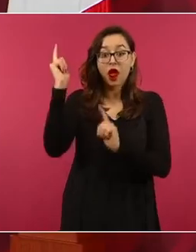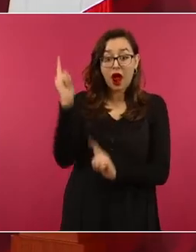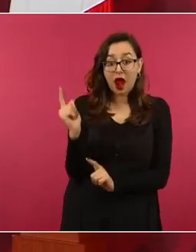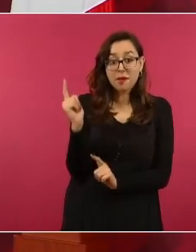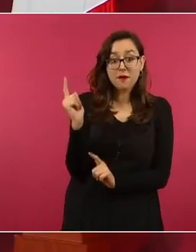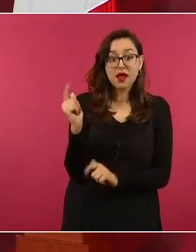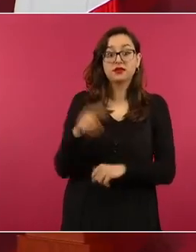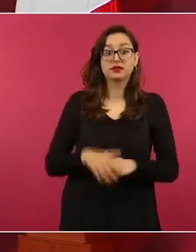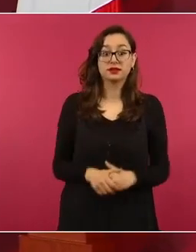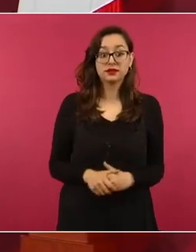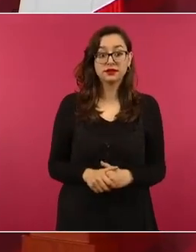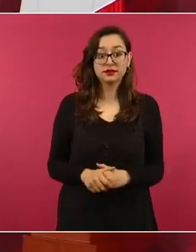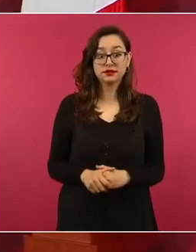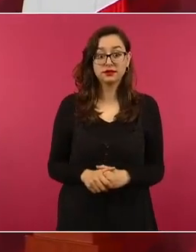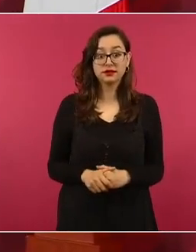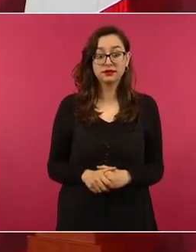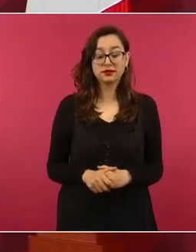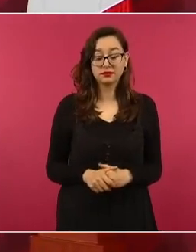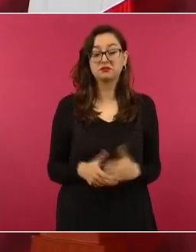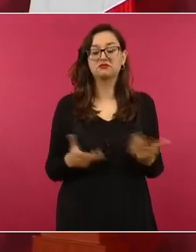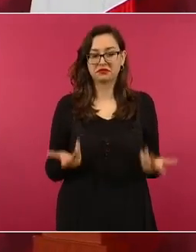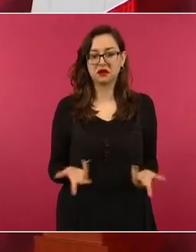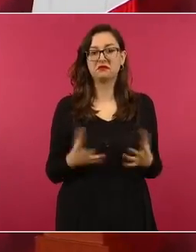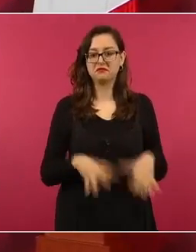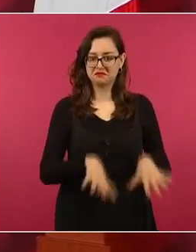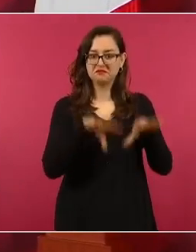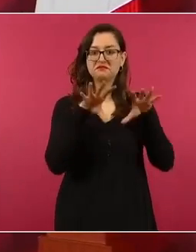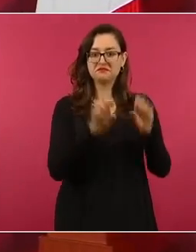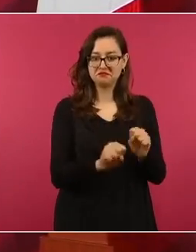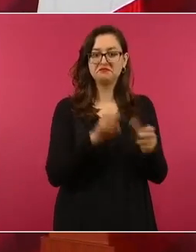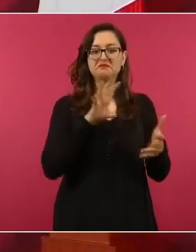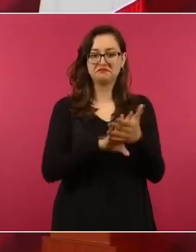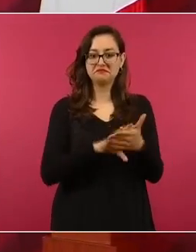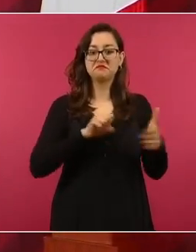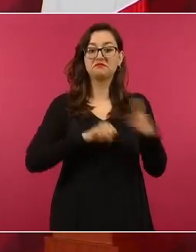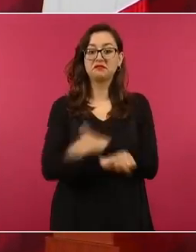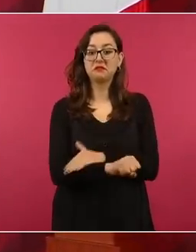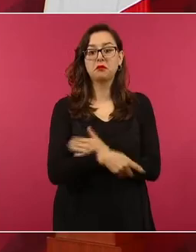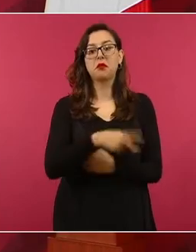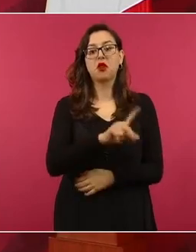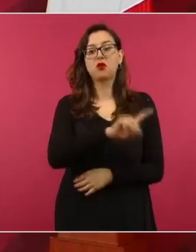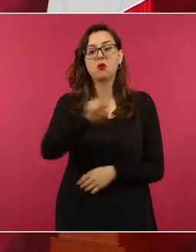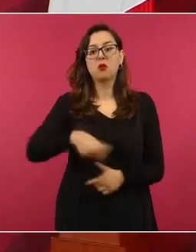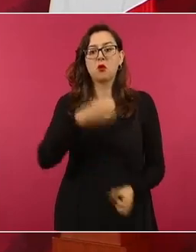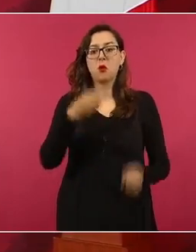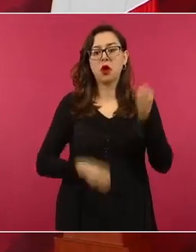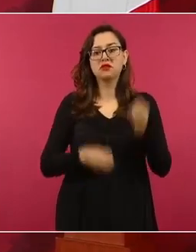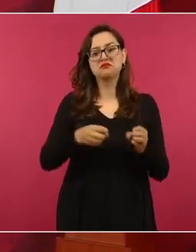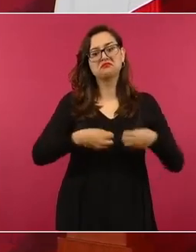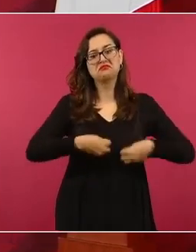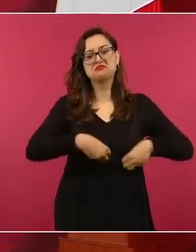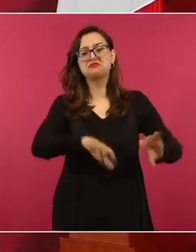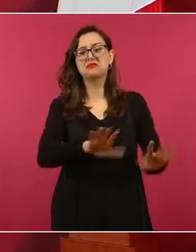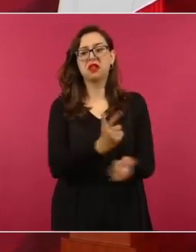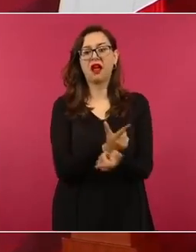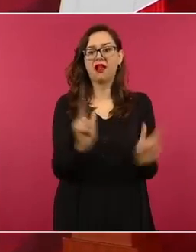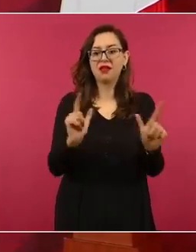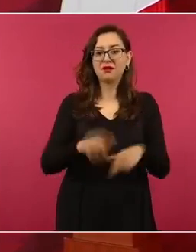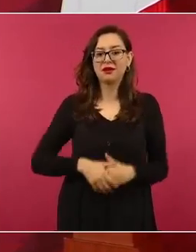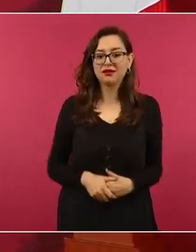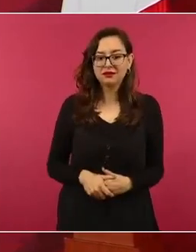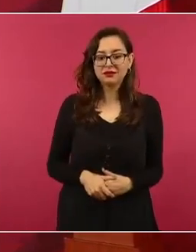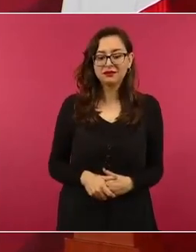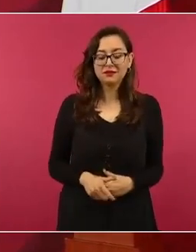Entonces, es esto, pero cada dos, tres días, y aquí voy a aprovechar de una vez que ya que